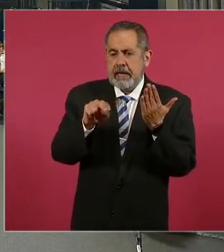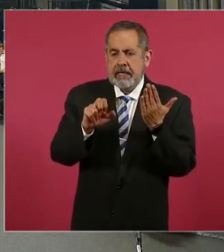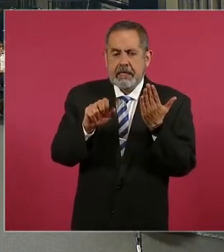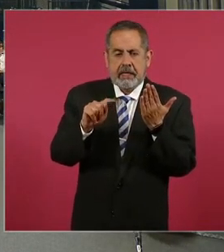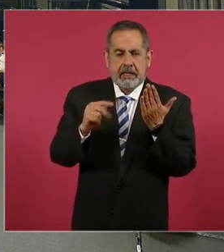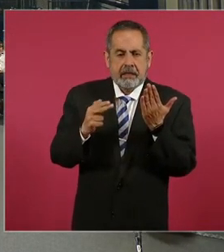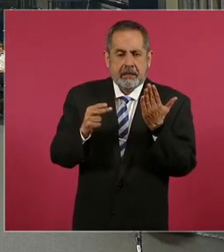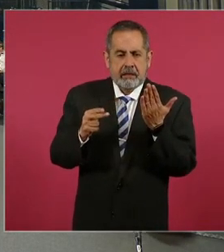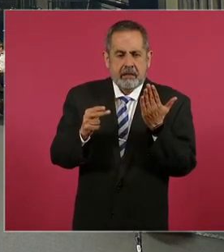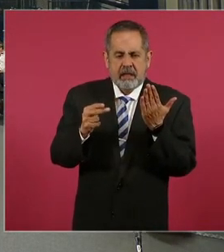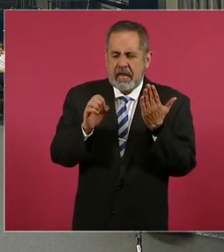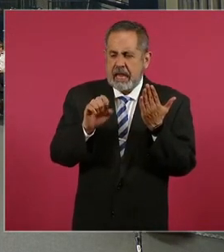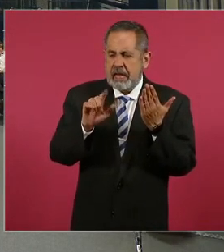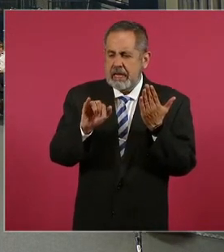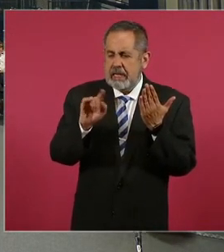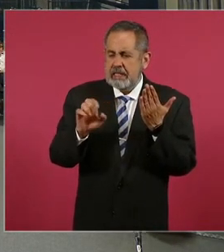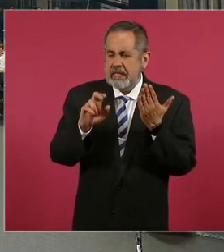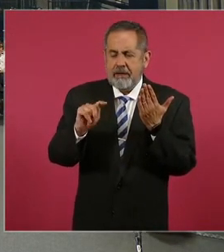e Isabel.